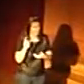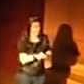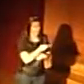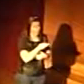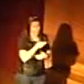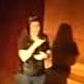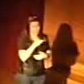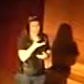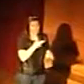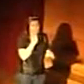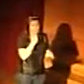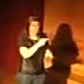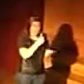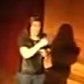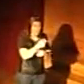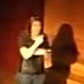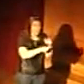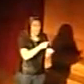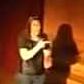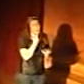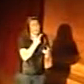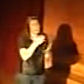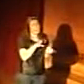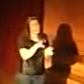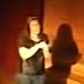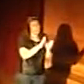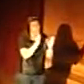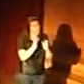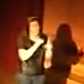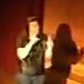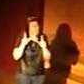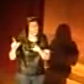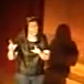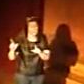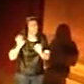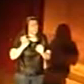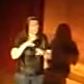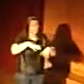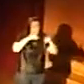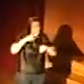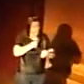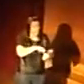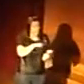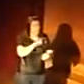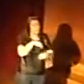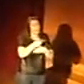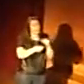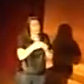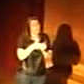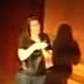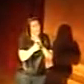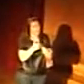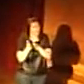que recopile este ti tipo de antigüedades de España para luego hacer una gran una gran publicación No este